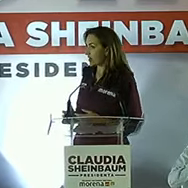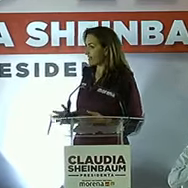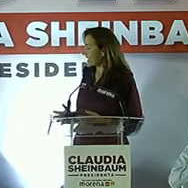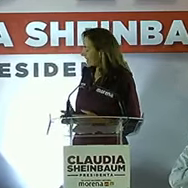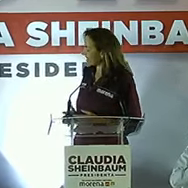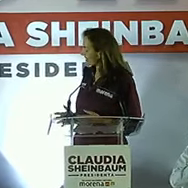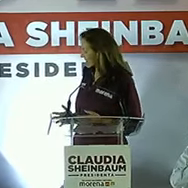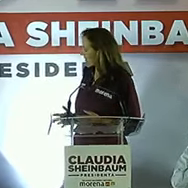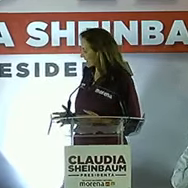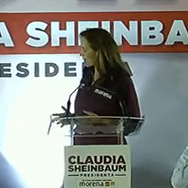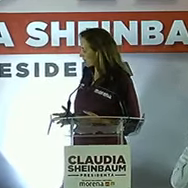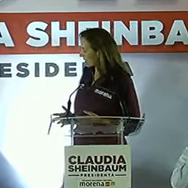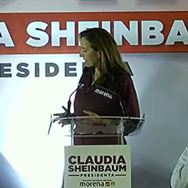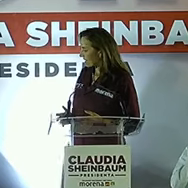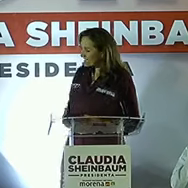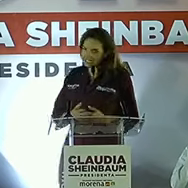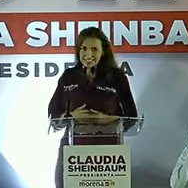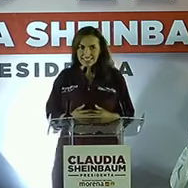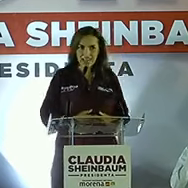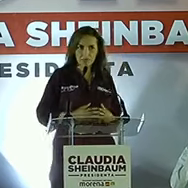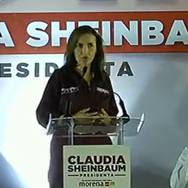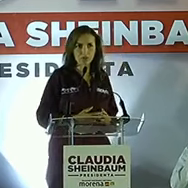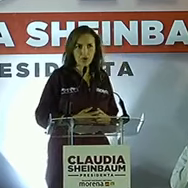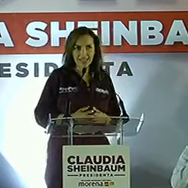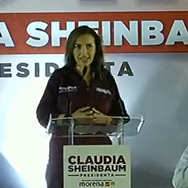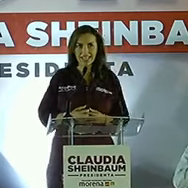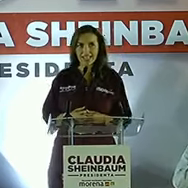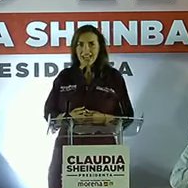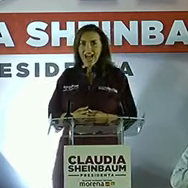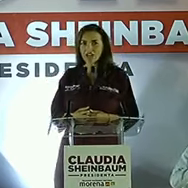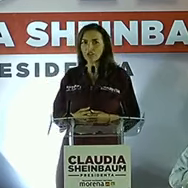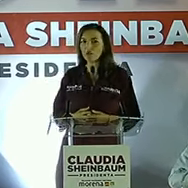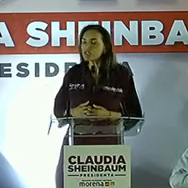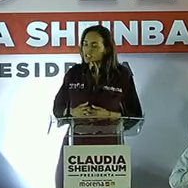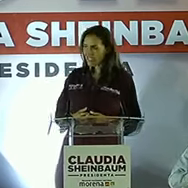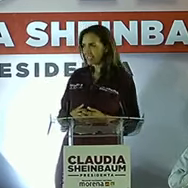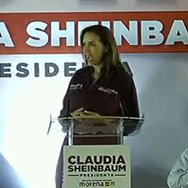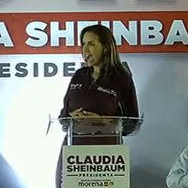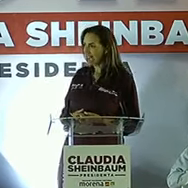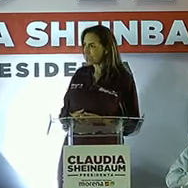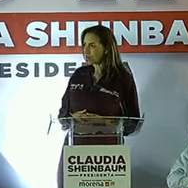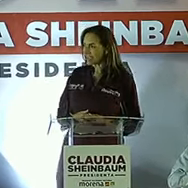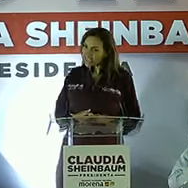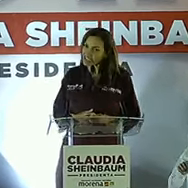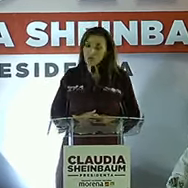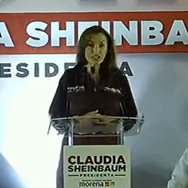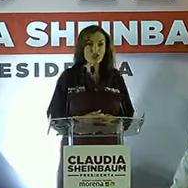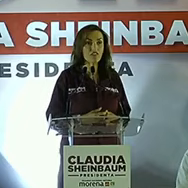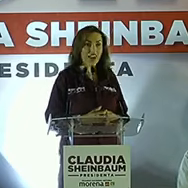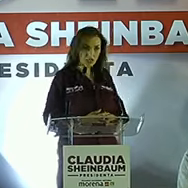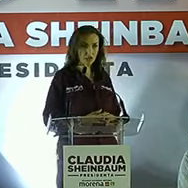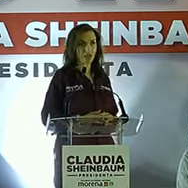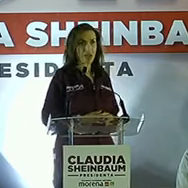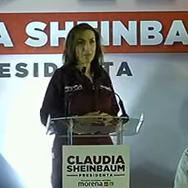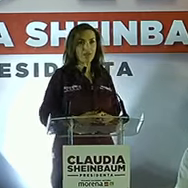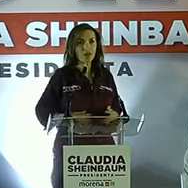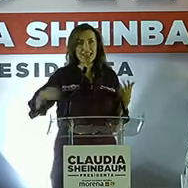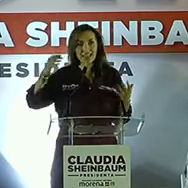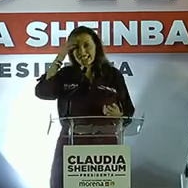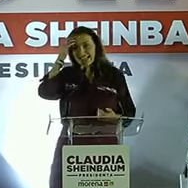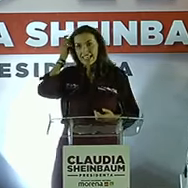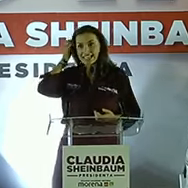no queda reserva territorial y necesitamos ponerle algo de justicia a algo que ya es un hecho de facto pero